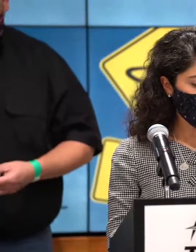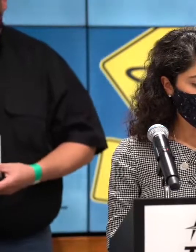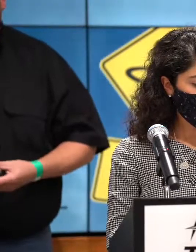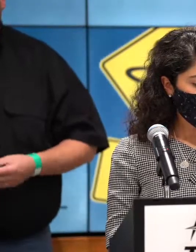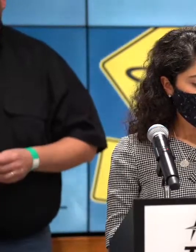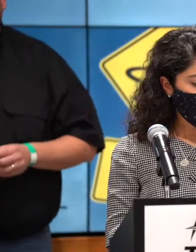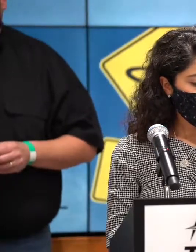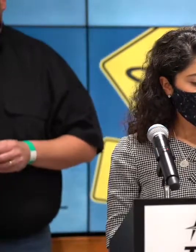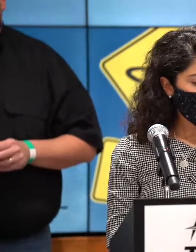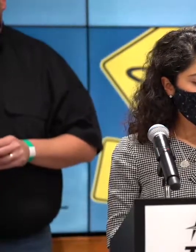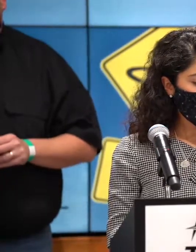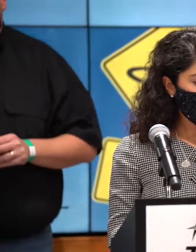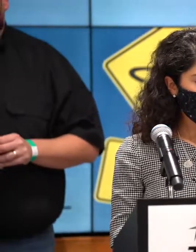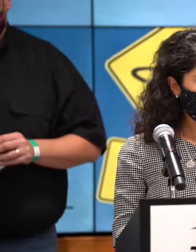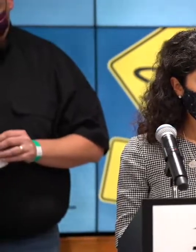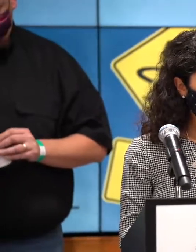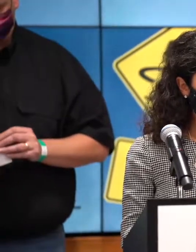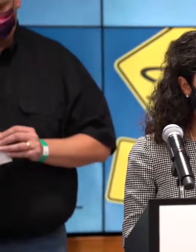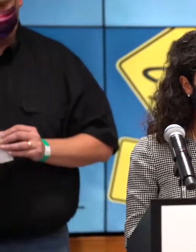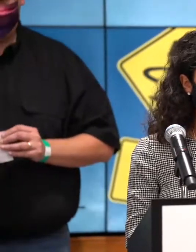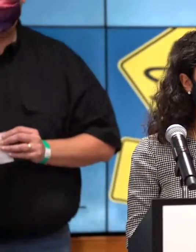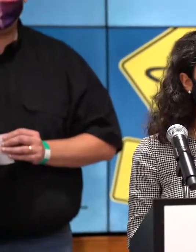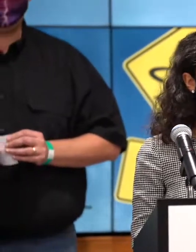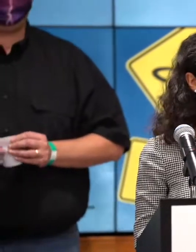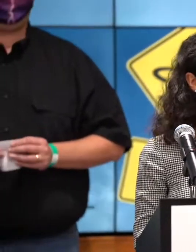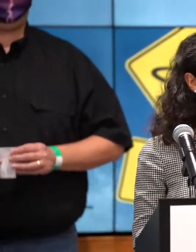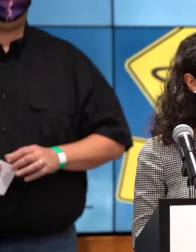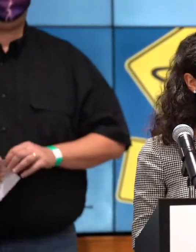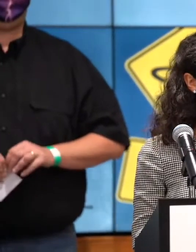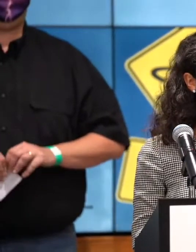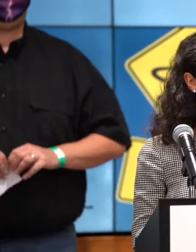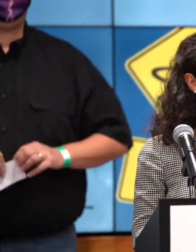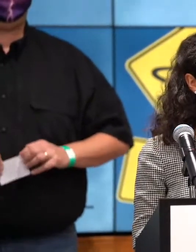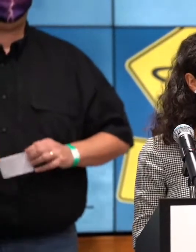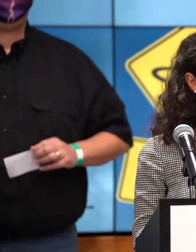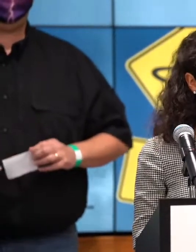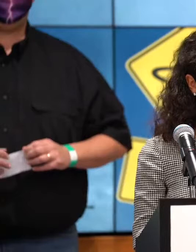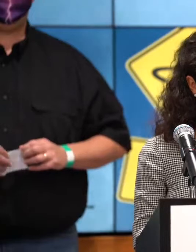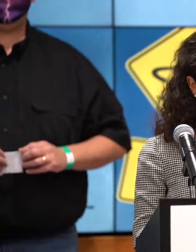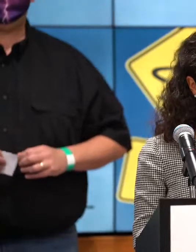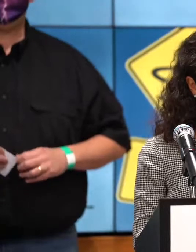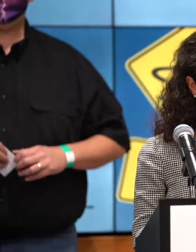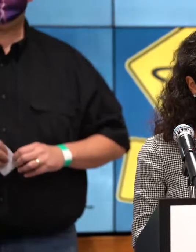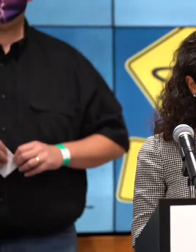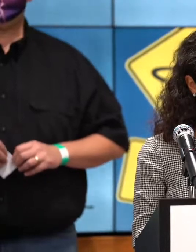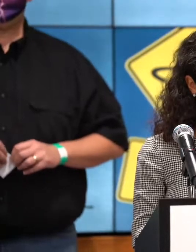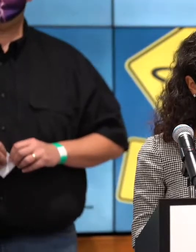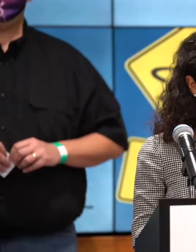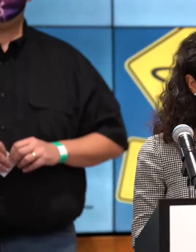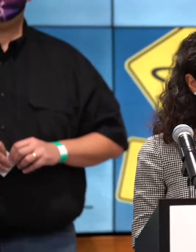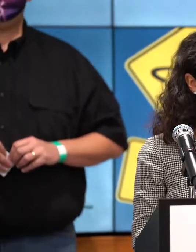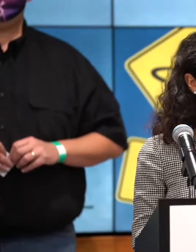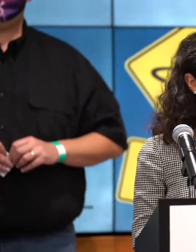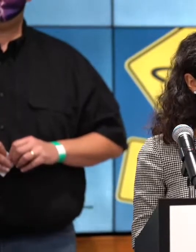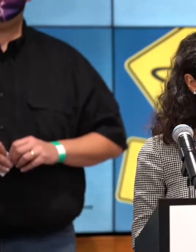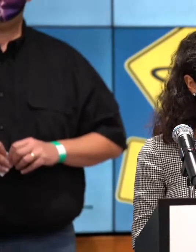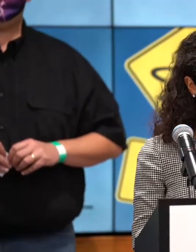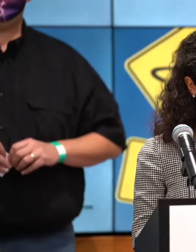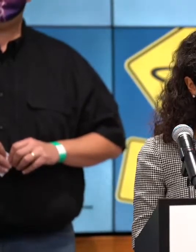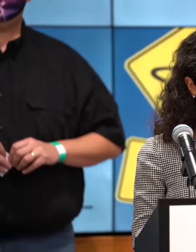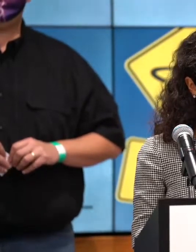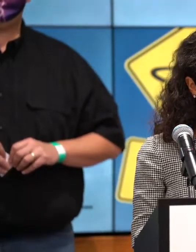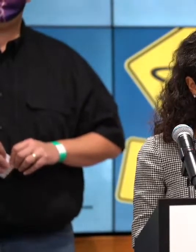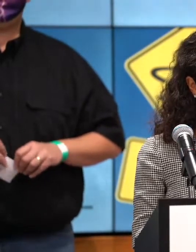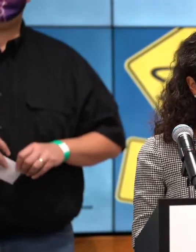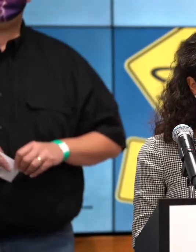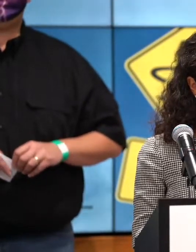1989. Esta no es una helada anual normal. Este clima frío